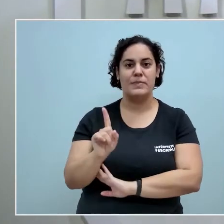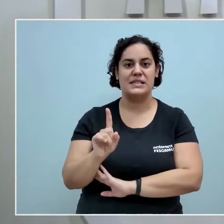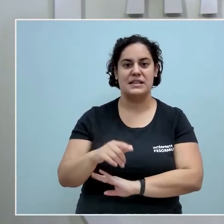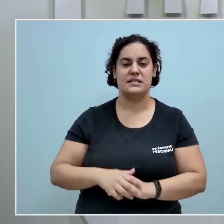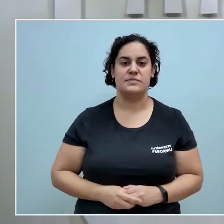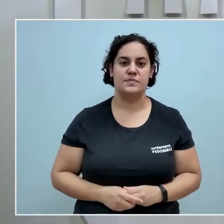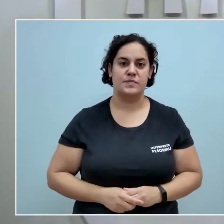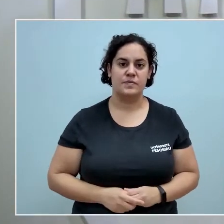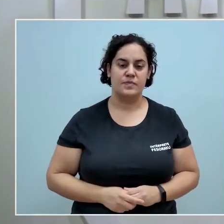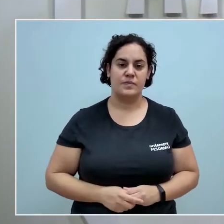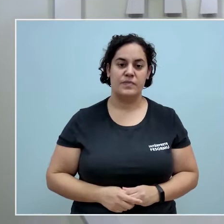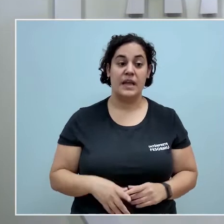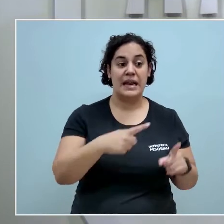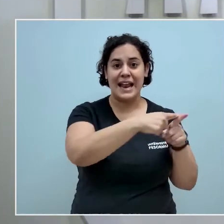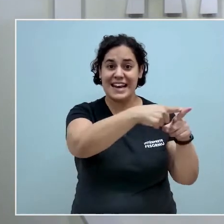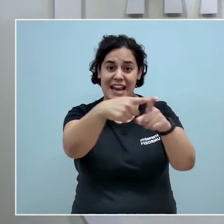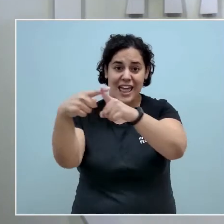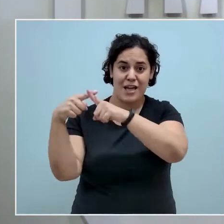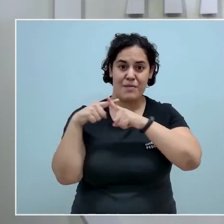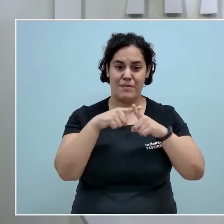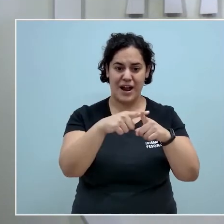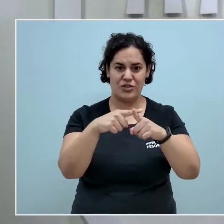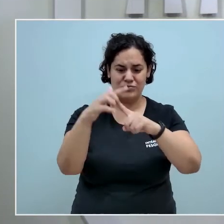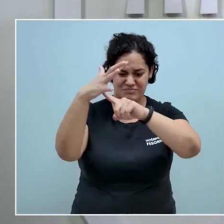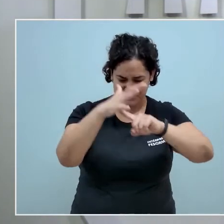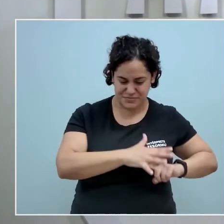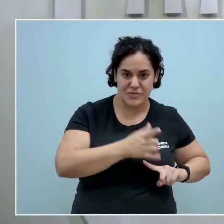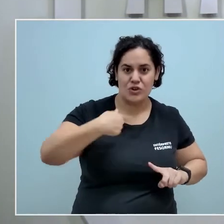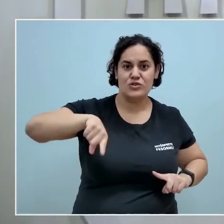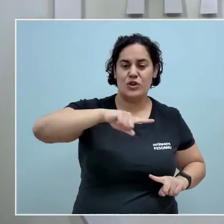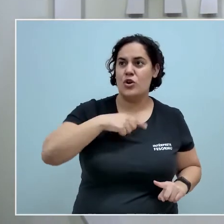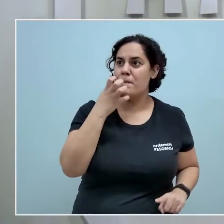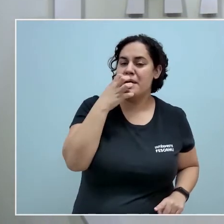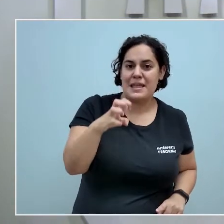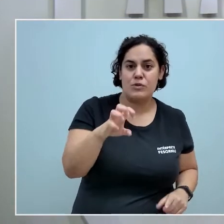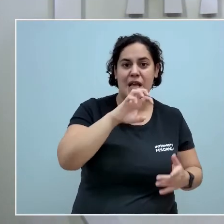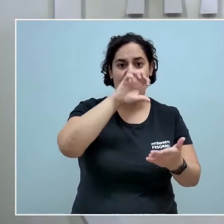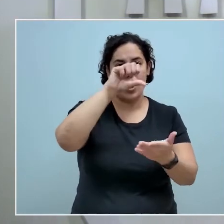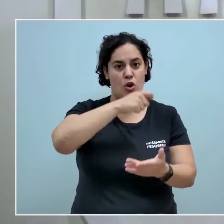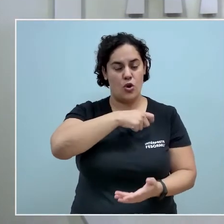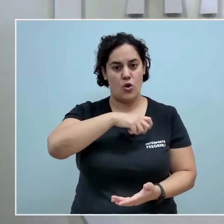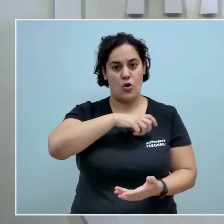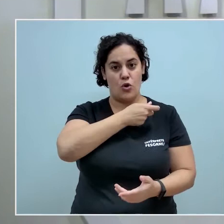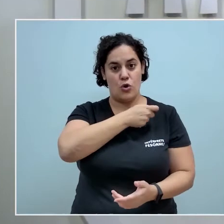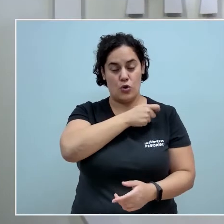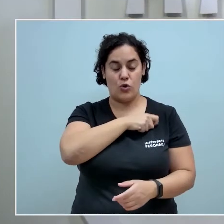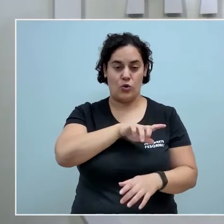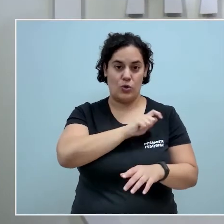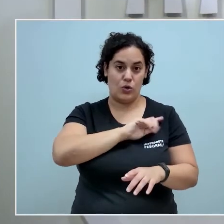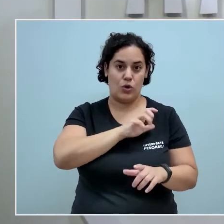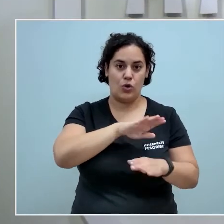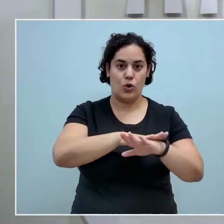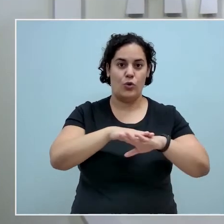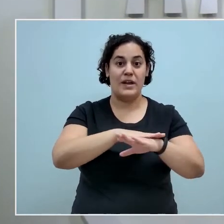nuevo agravio en el reparto, reclamamos al Gobierno central que los 140.000 millones de euros anunciados por la Unión Europea